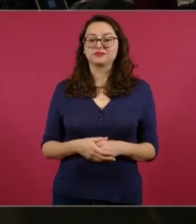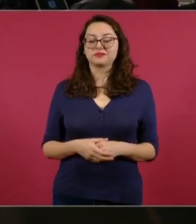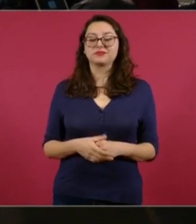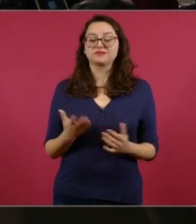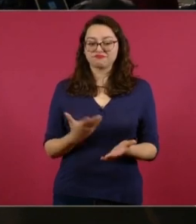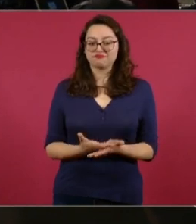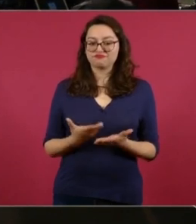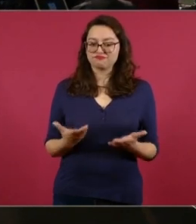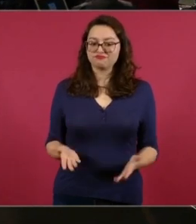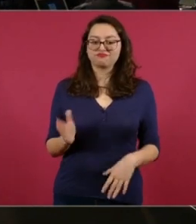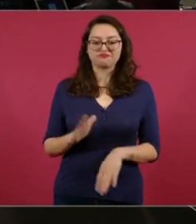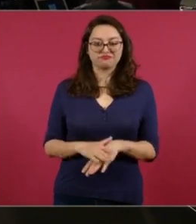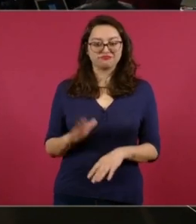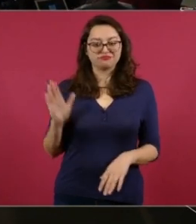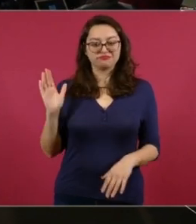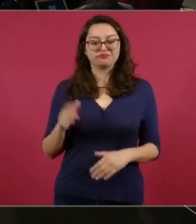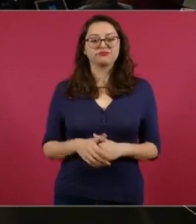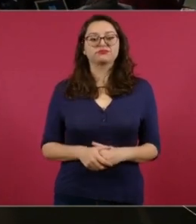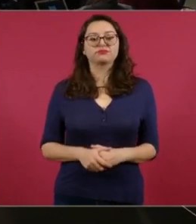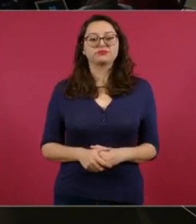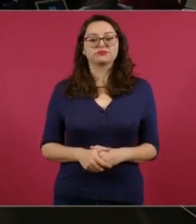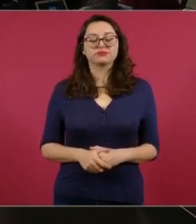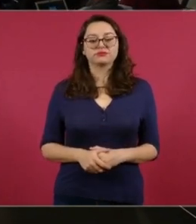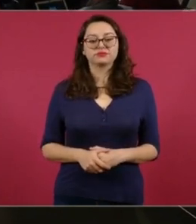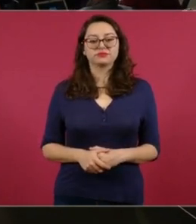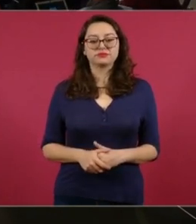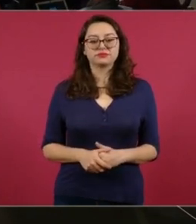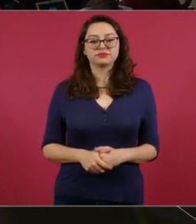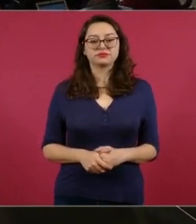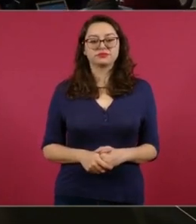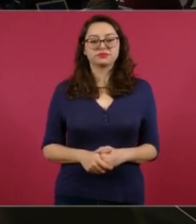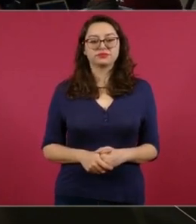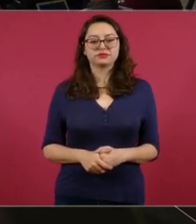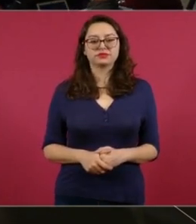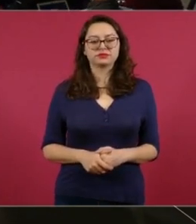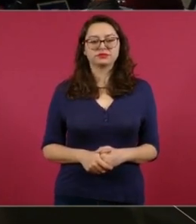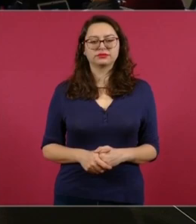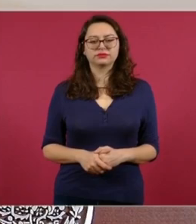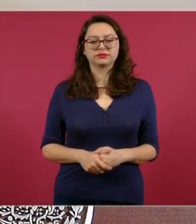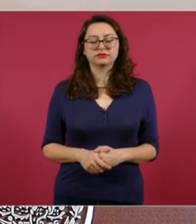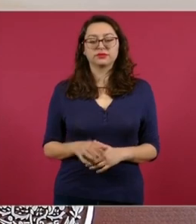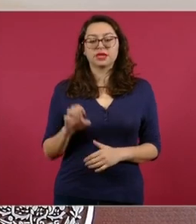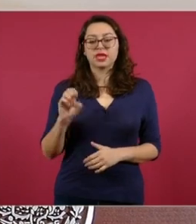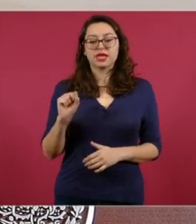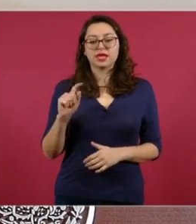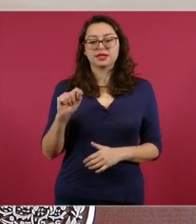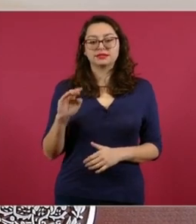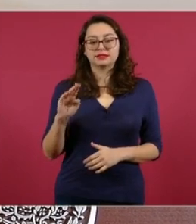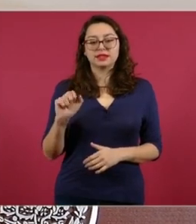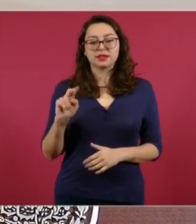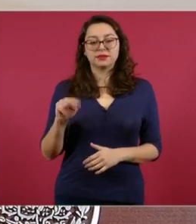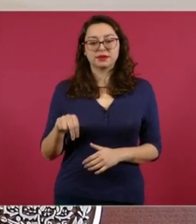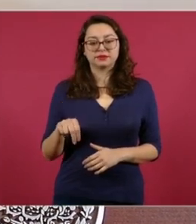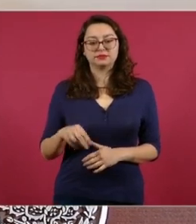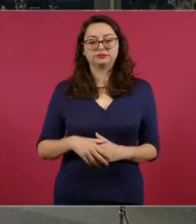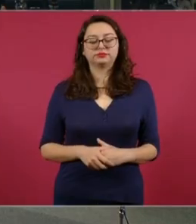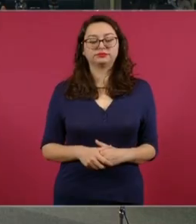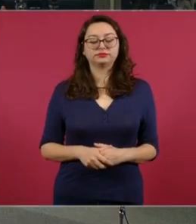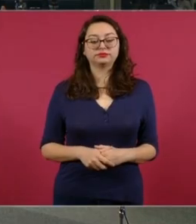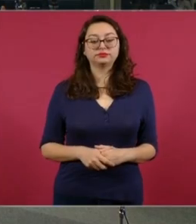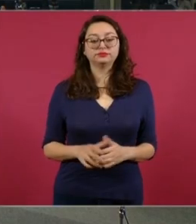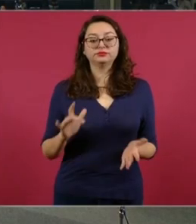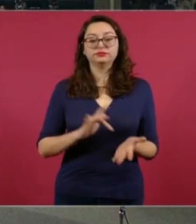más. Señor, muchísimas gracias. Sí. Vamos con Esteban. Gracias,